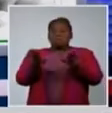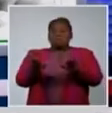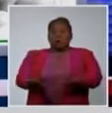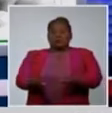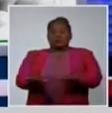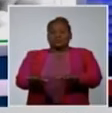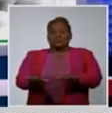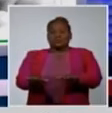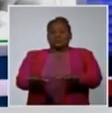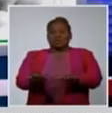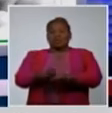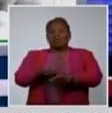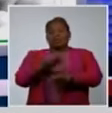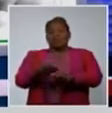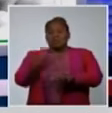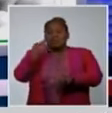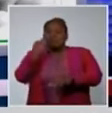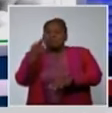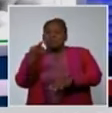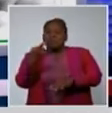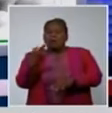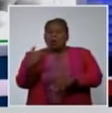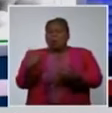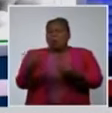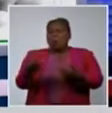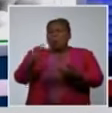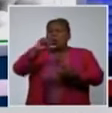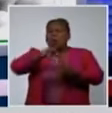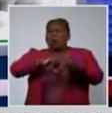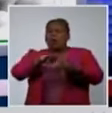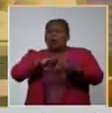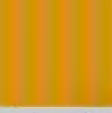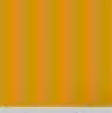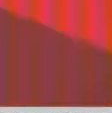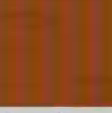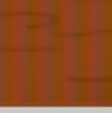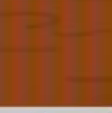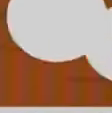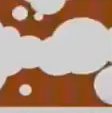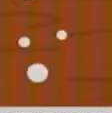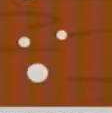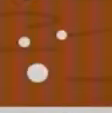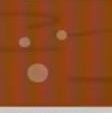la tendencia el comportamiento de la comida en el resto del mundo